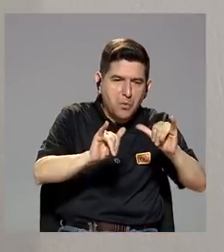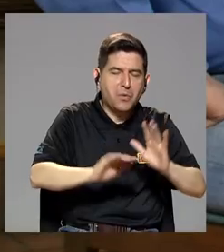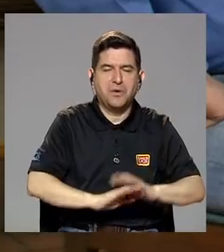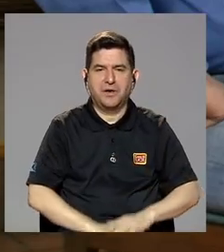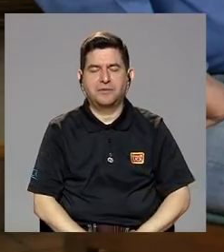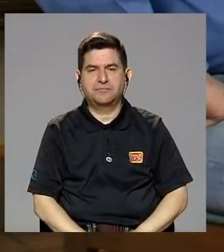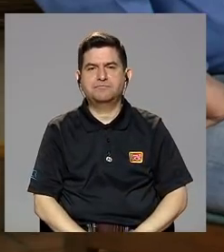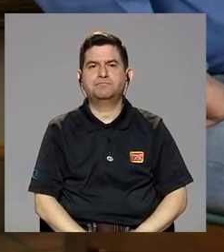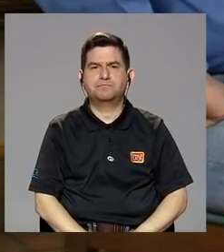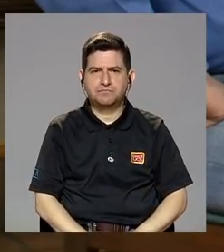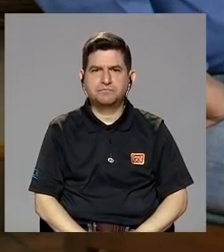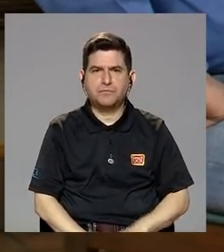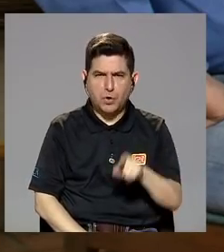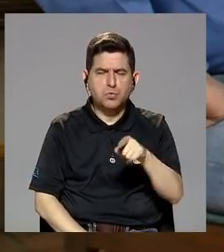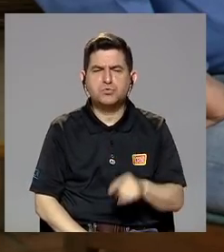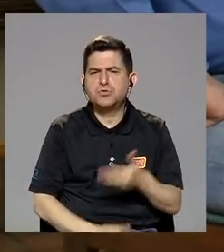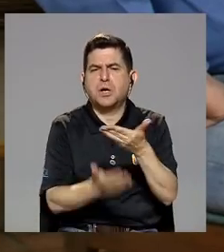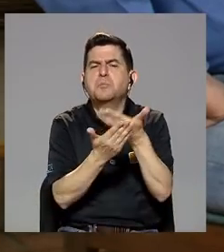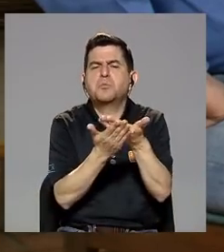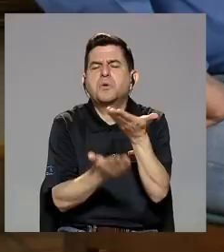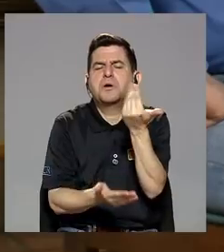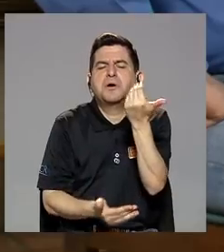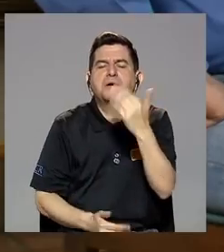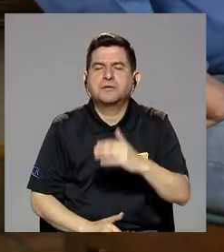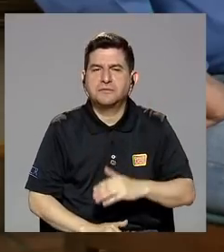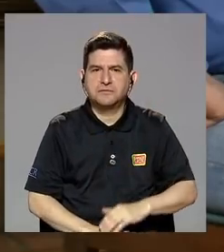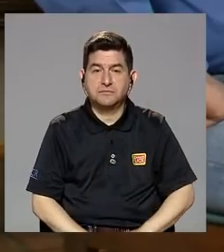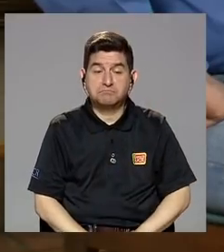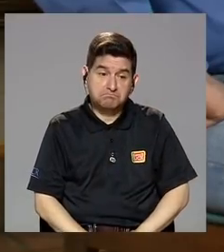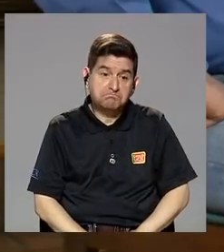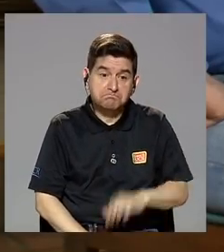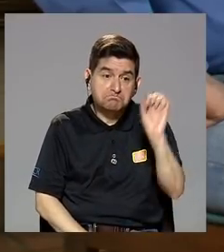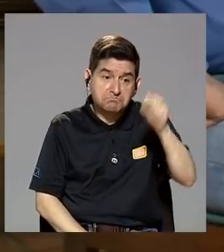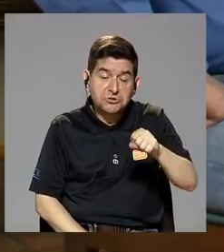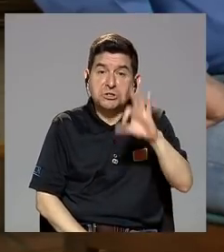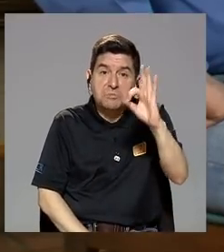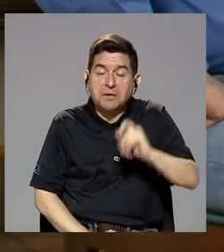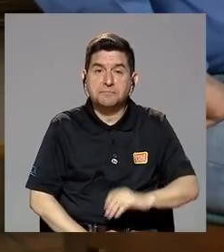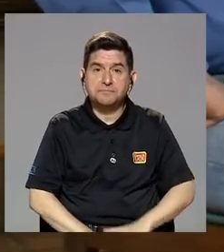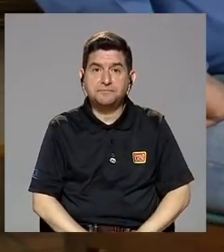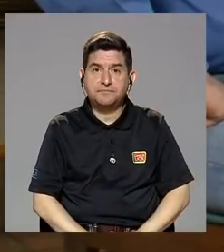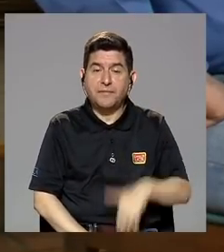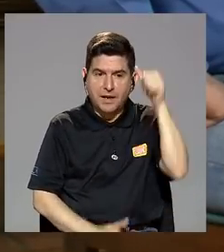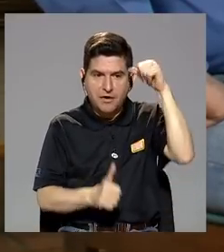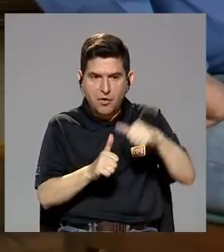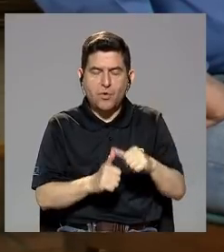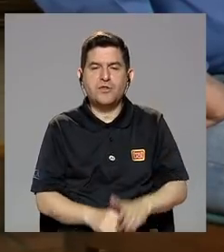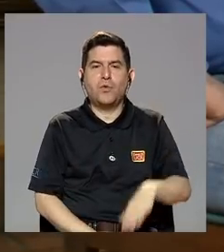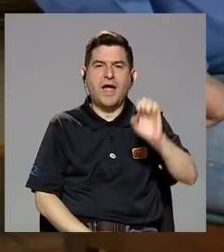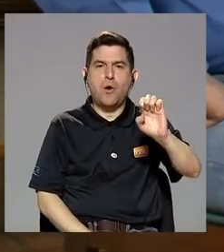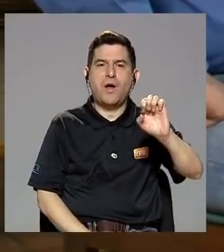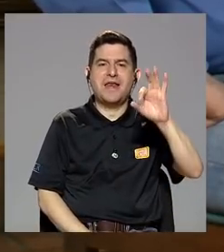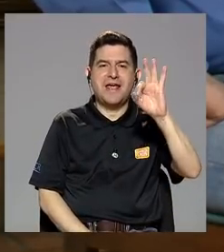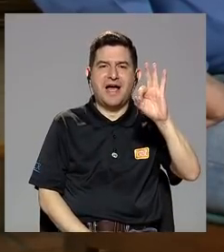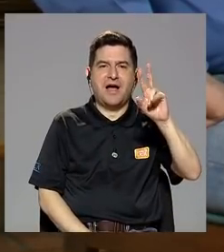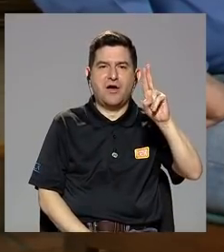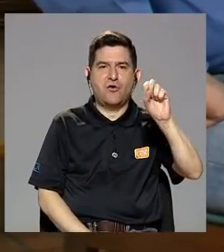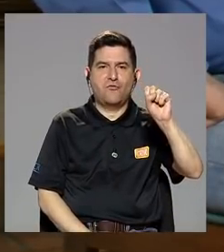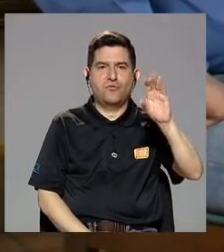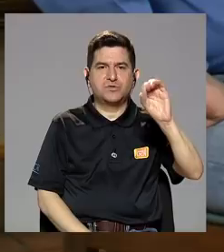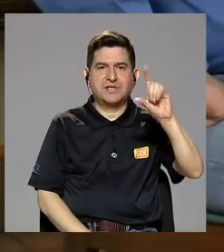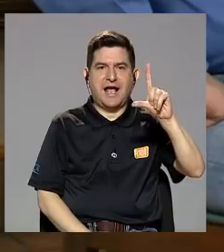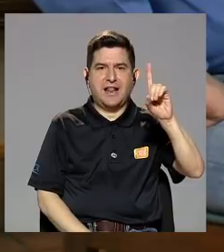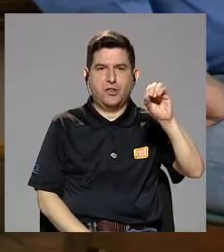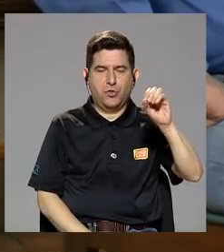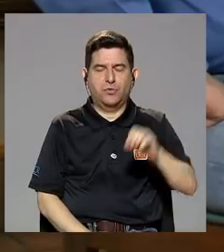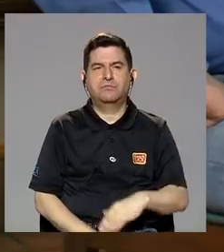cuánto se me dejó porque no hace una improvisación decirles que yo muy bien me acuerdo' con eugenio fuscaldo estamos